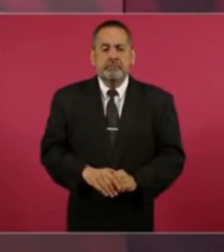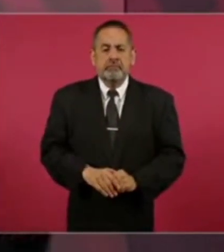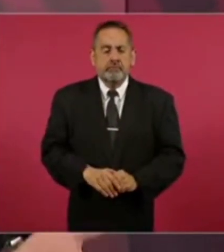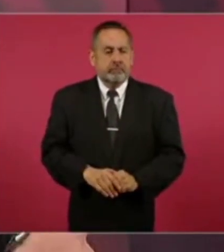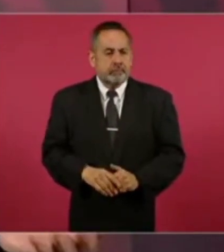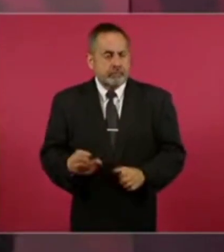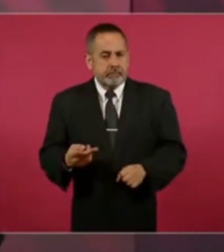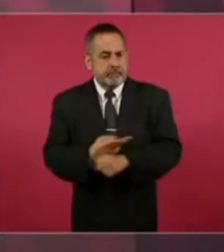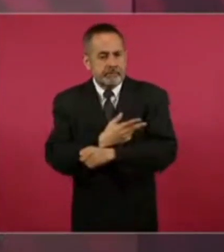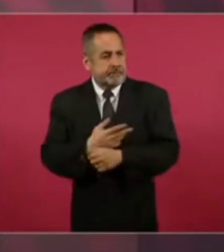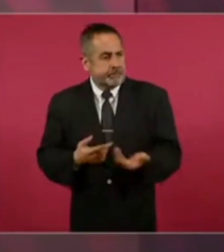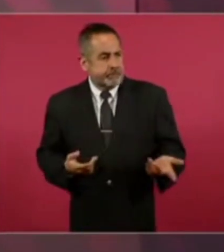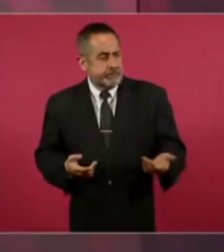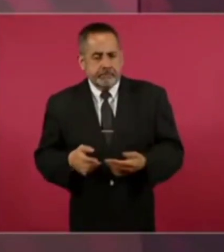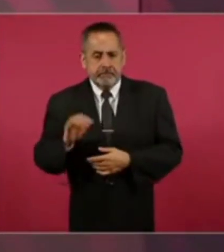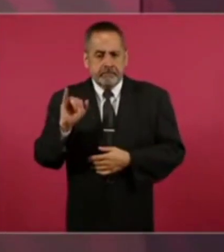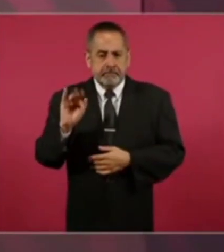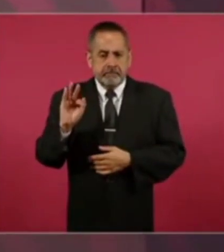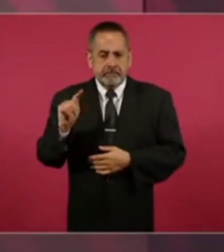Y resulta